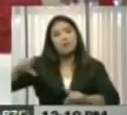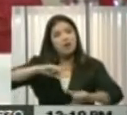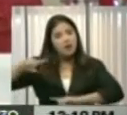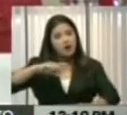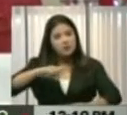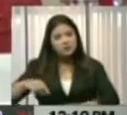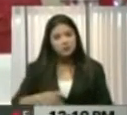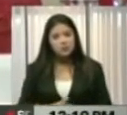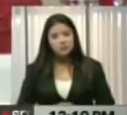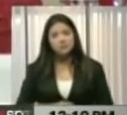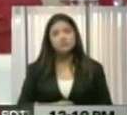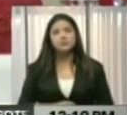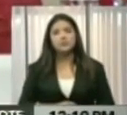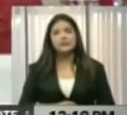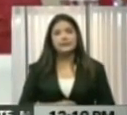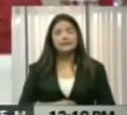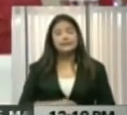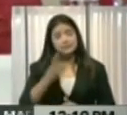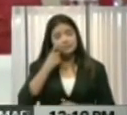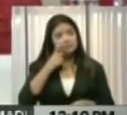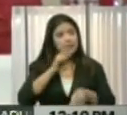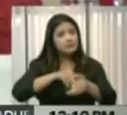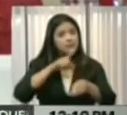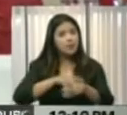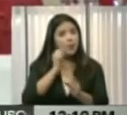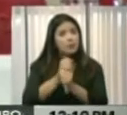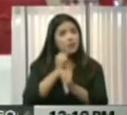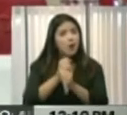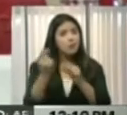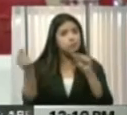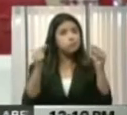Se priorizará el tiempo de trabajo conjunto